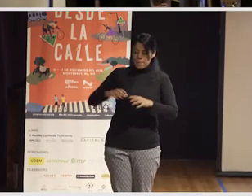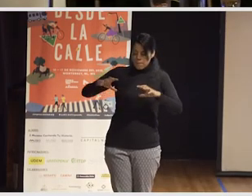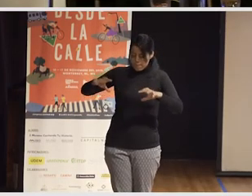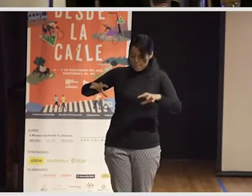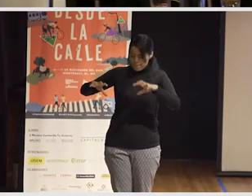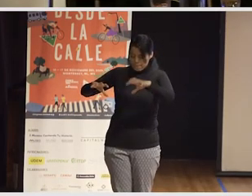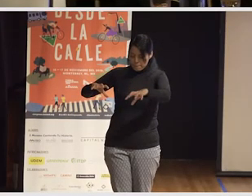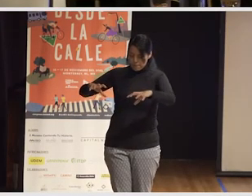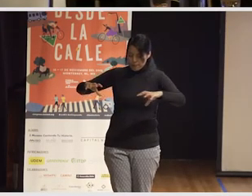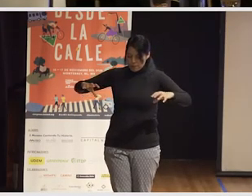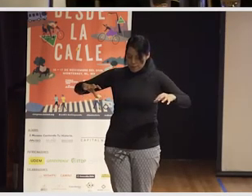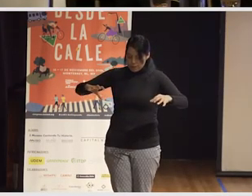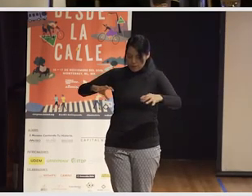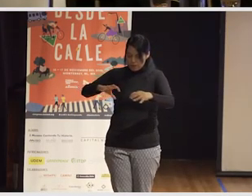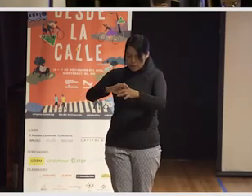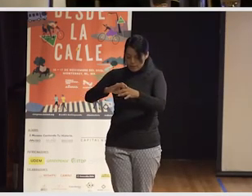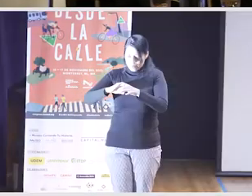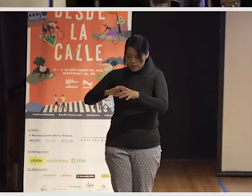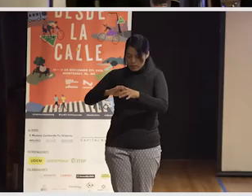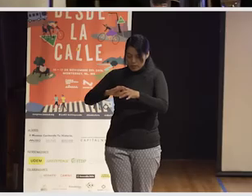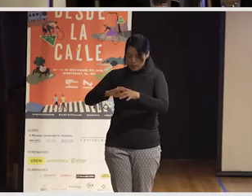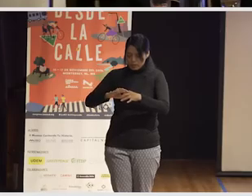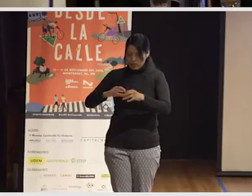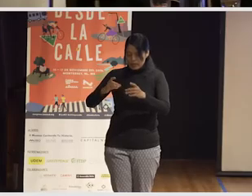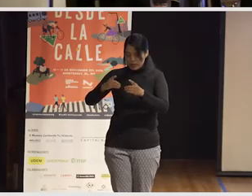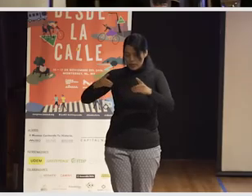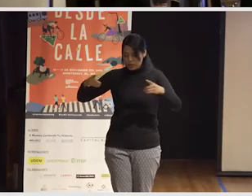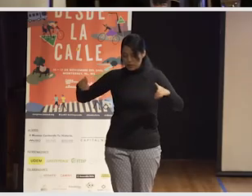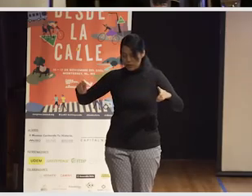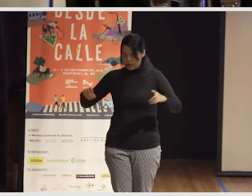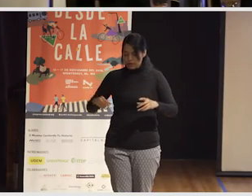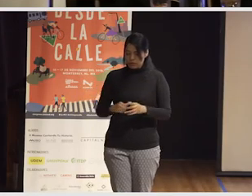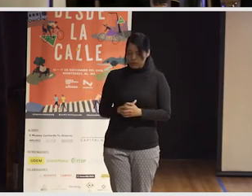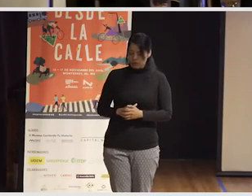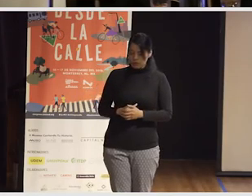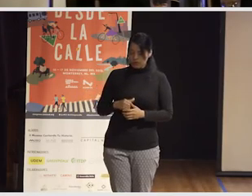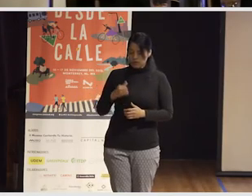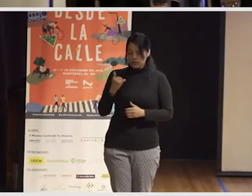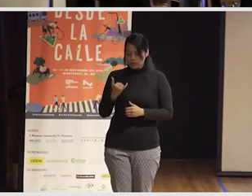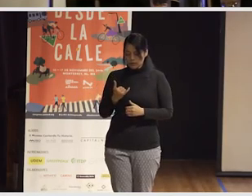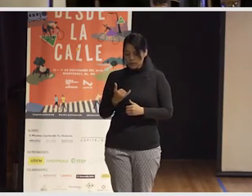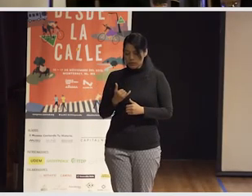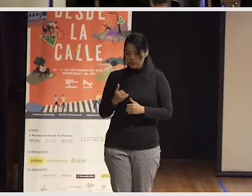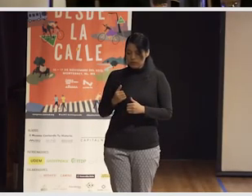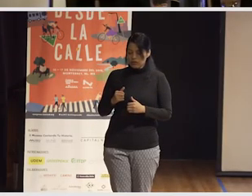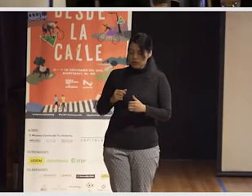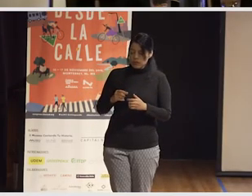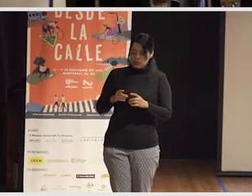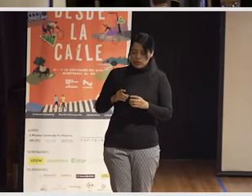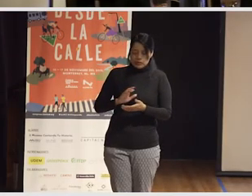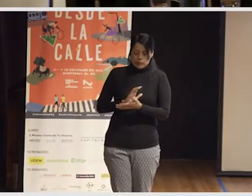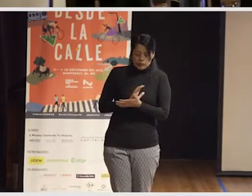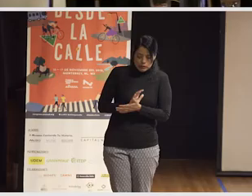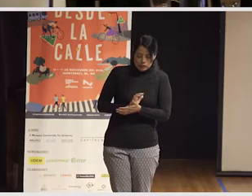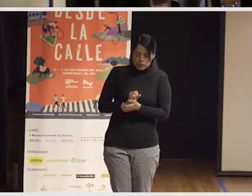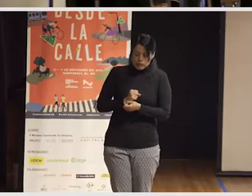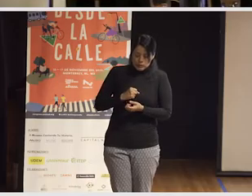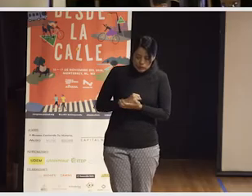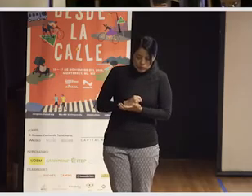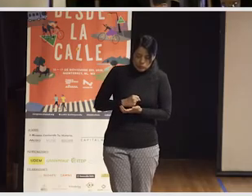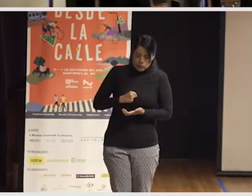los hacer a marchas forzadas desarrollos y algunos son derivados de la presión de desarrollos inmobiliarios y